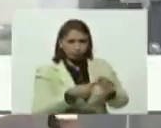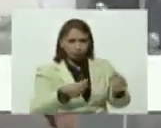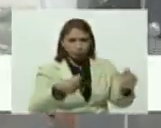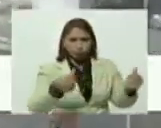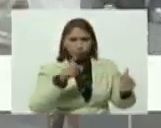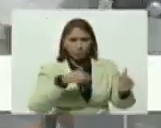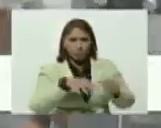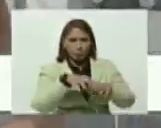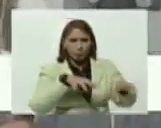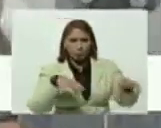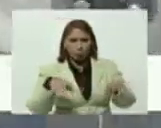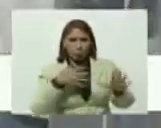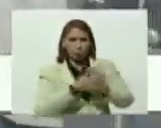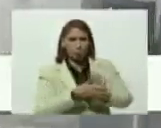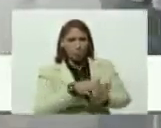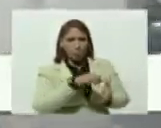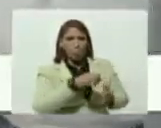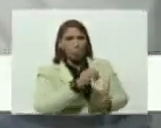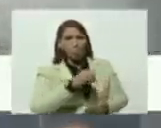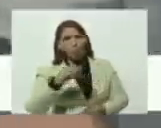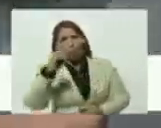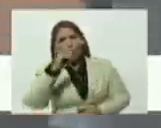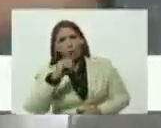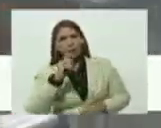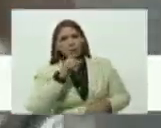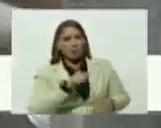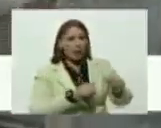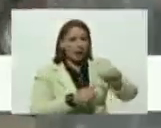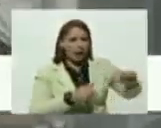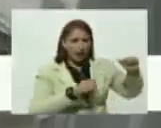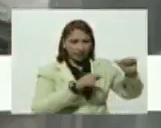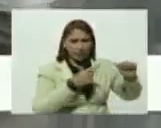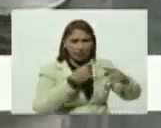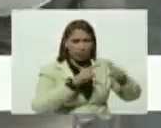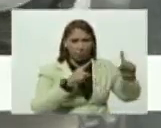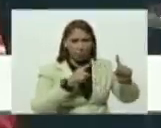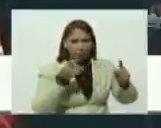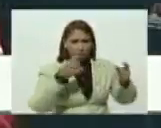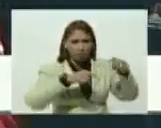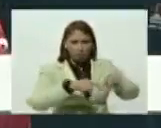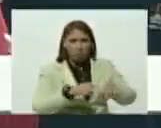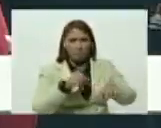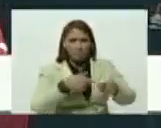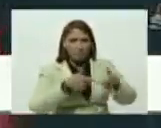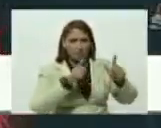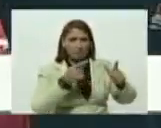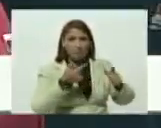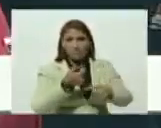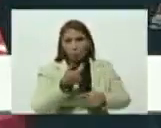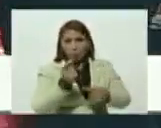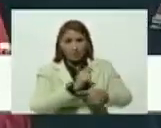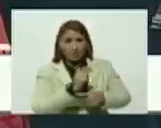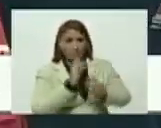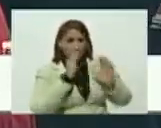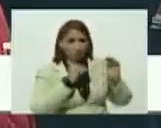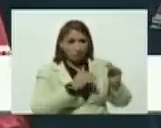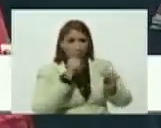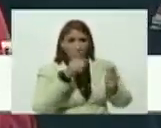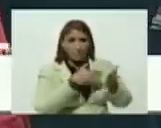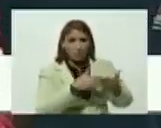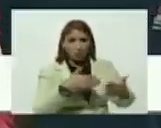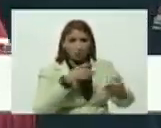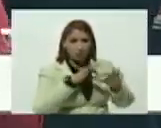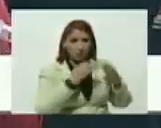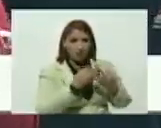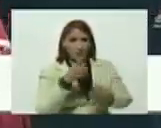dividir lo que es la oleína y la estearina, y eso nos va a permitir, presidente, en tan pocos meses atender a 1 millón de